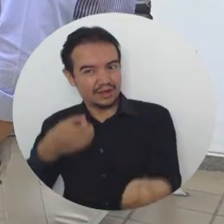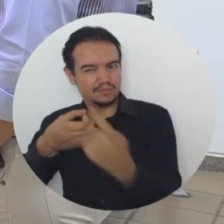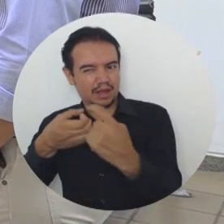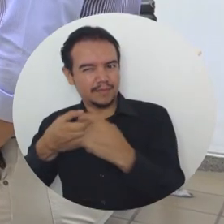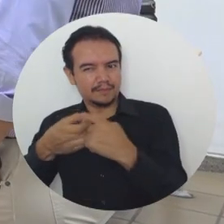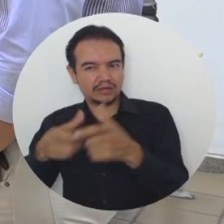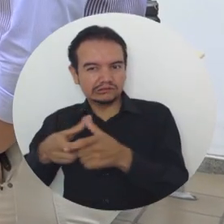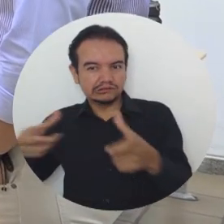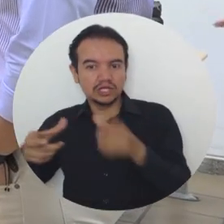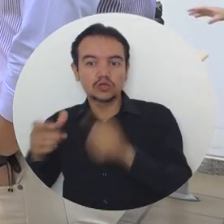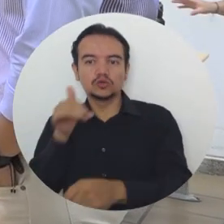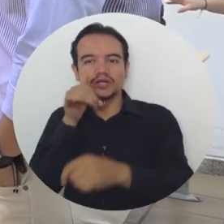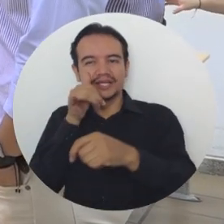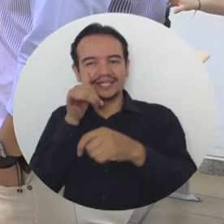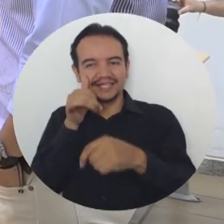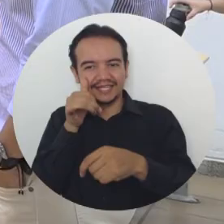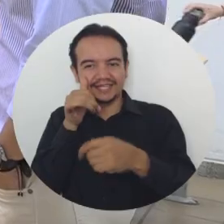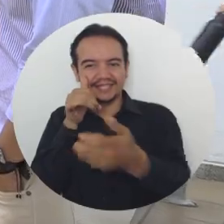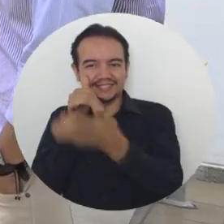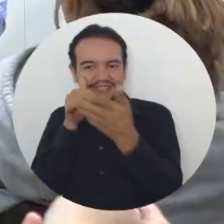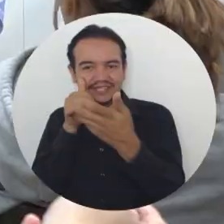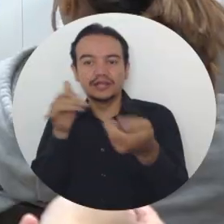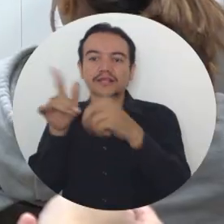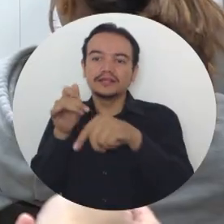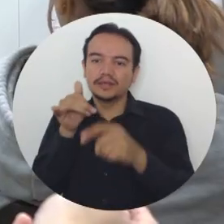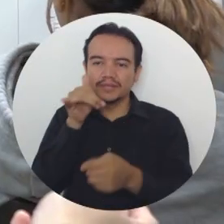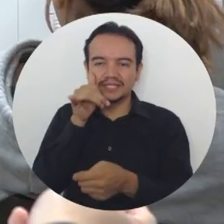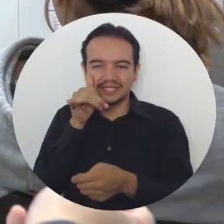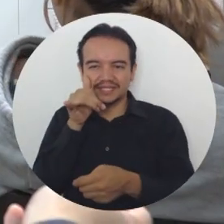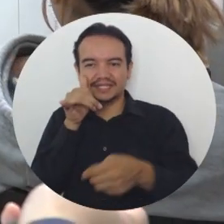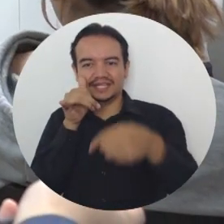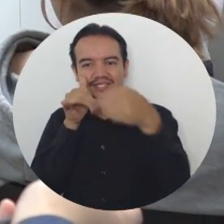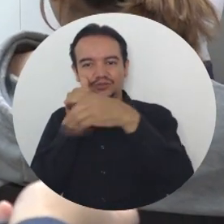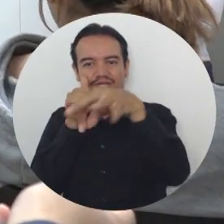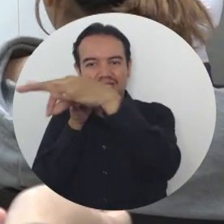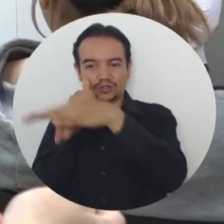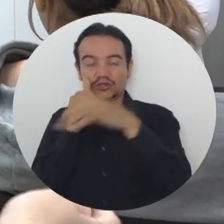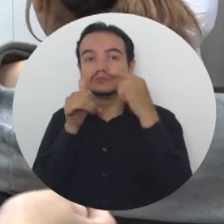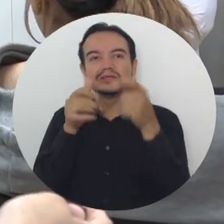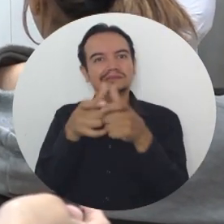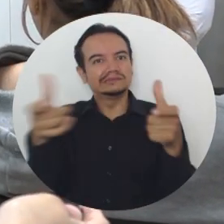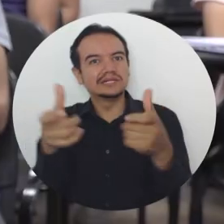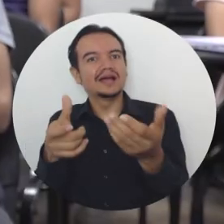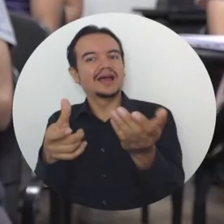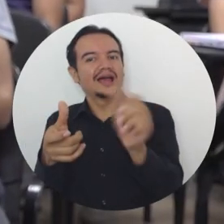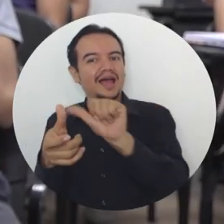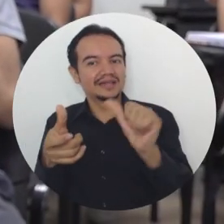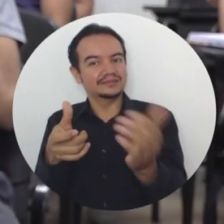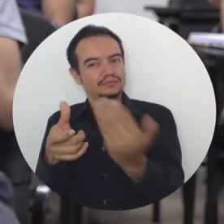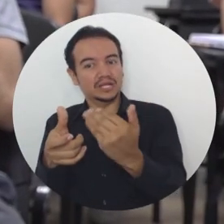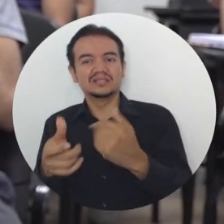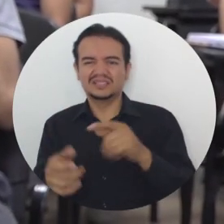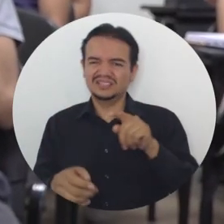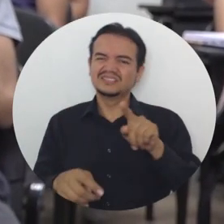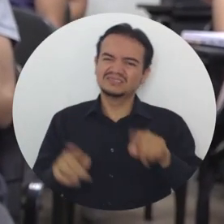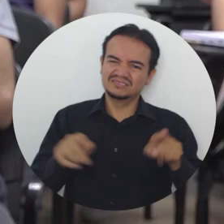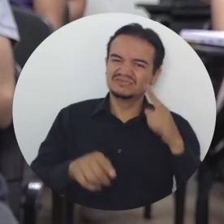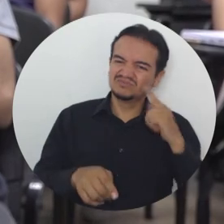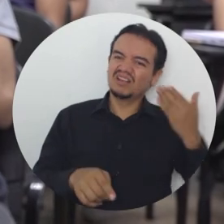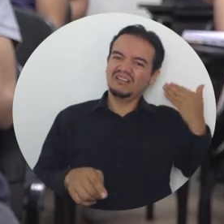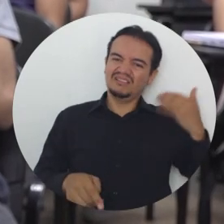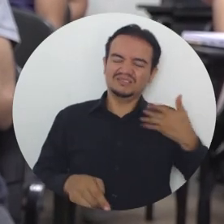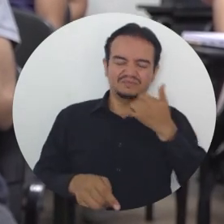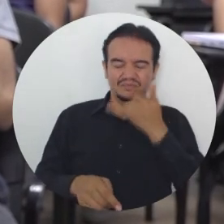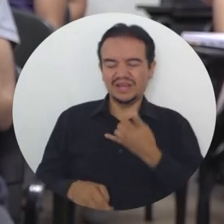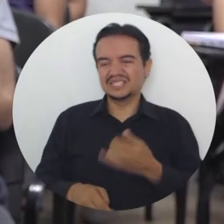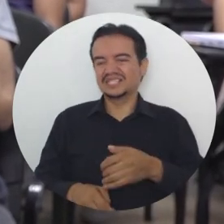más mujeres en los programas relacionados con la ingeniería, particularmente sistemas y electrónica, y seguir demostrando que en este contexto de dificultad, a pesar de